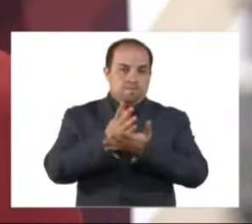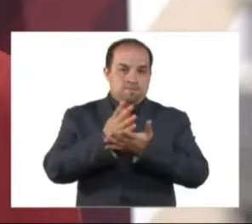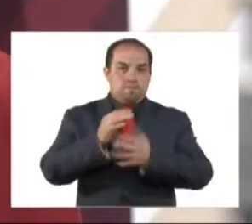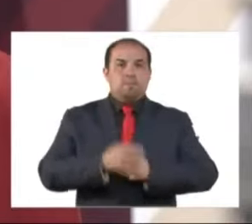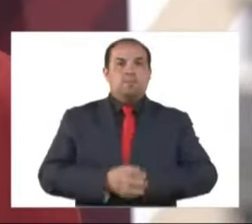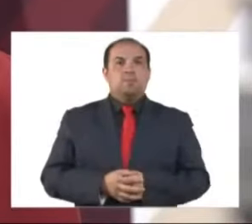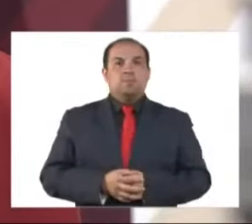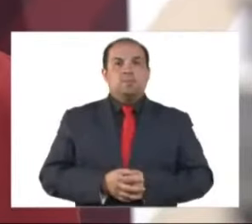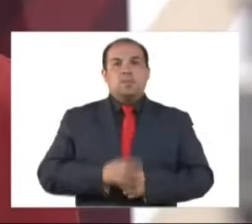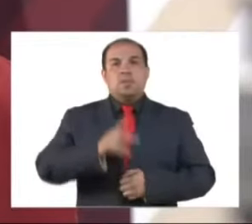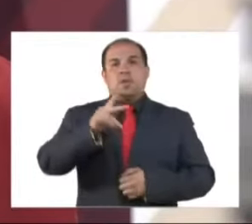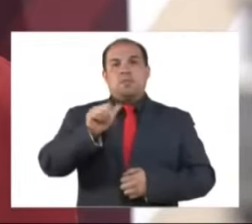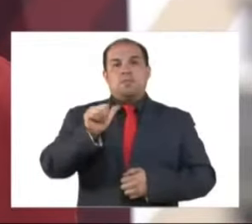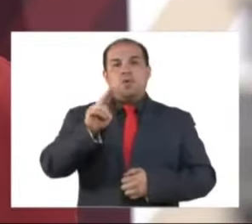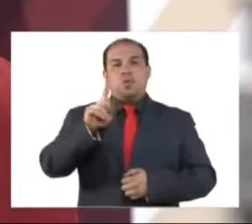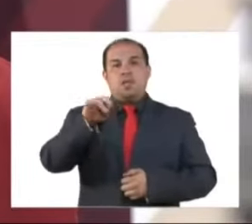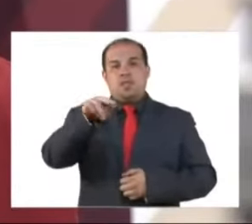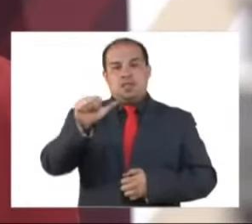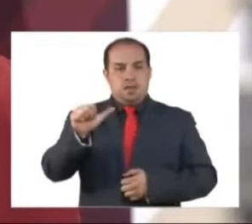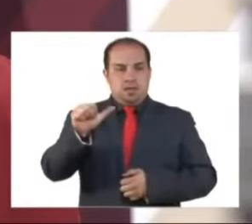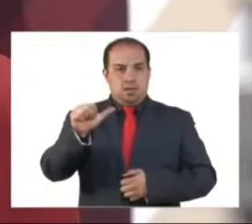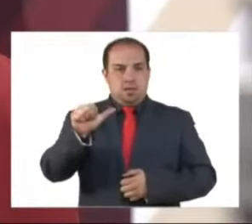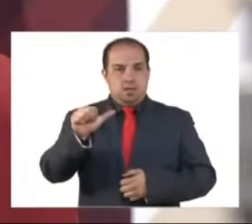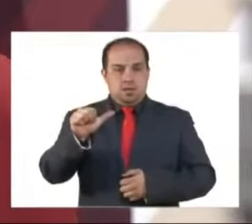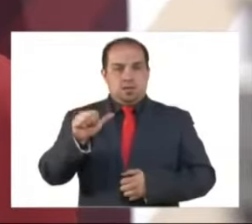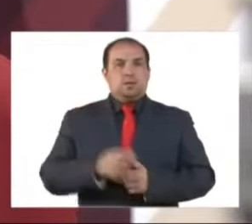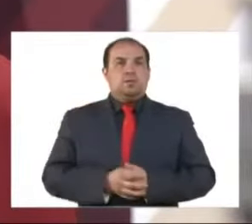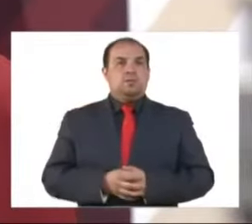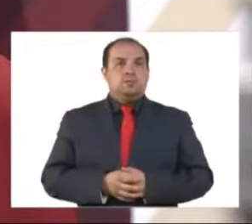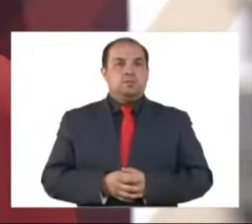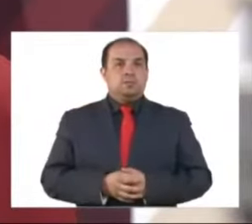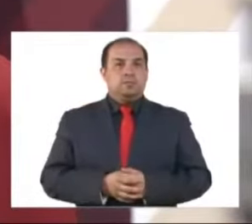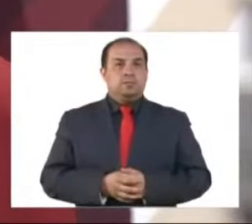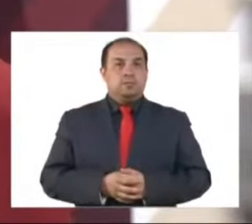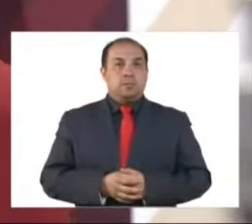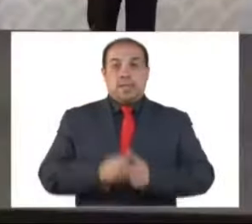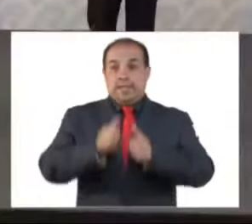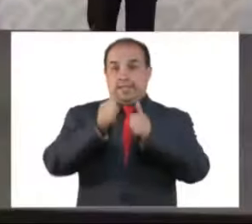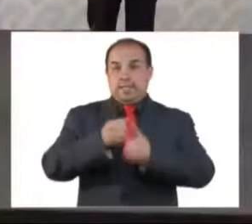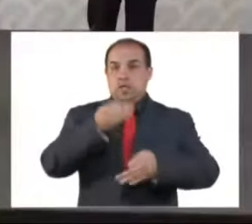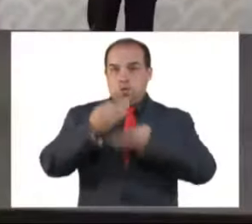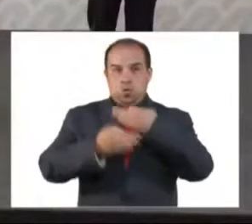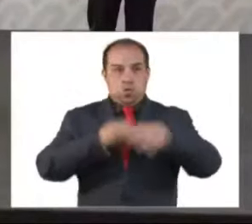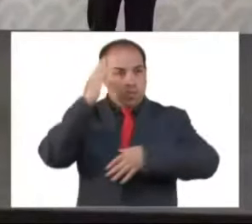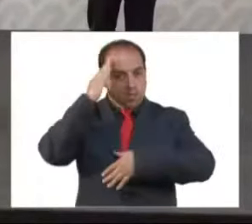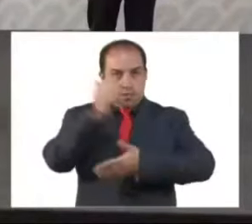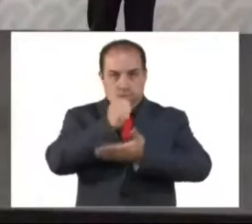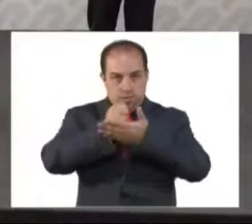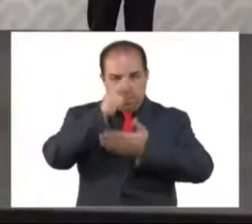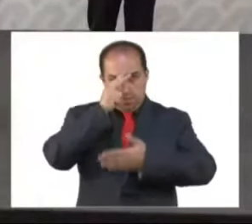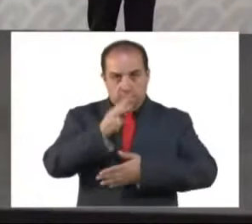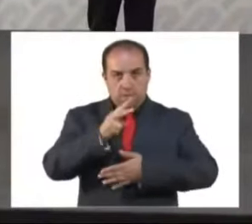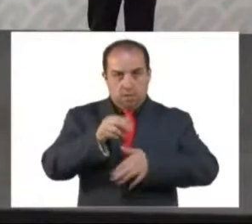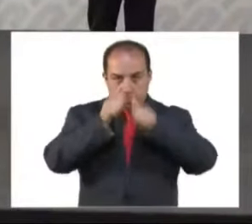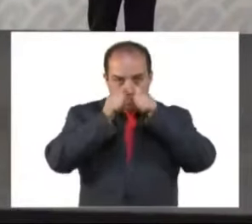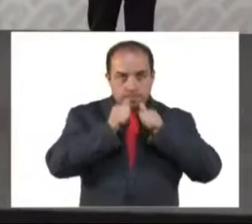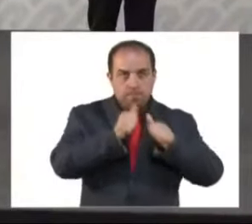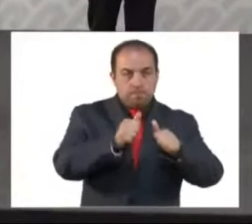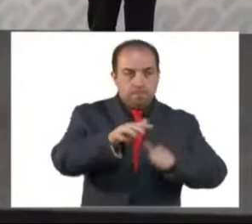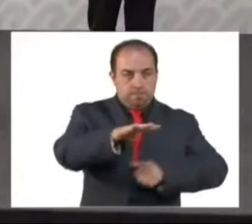por lo pronto Paulina y se quedan todos al frente pero en